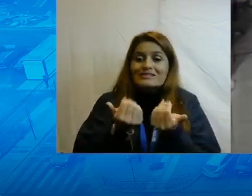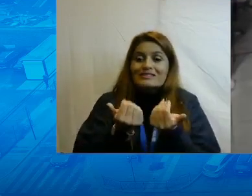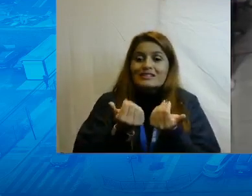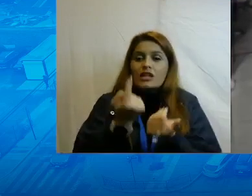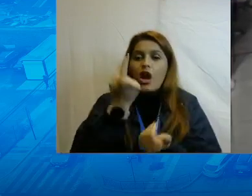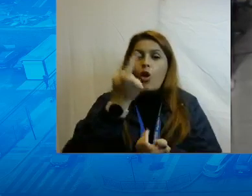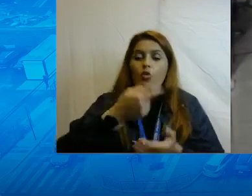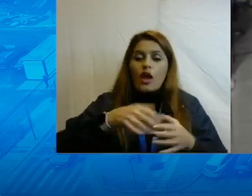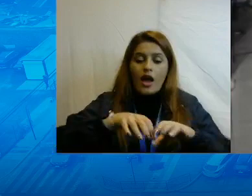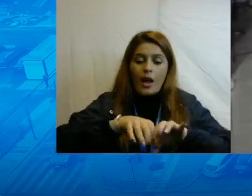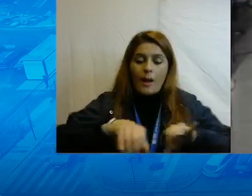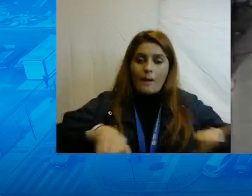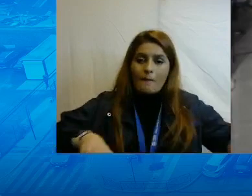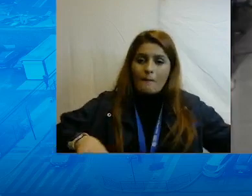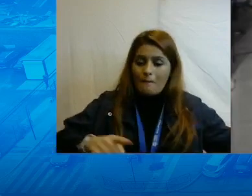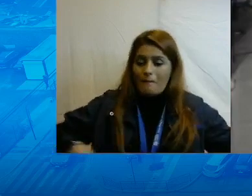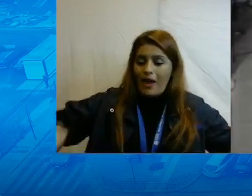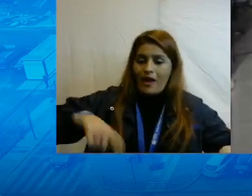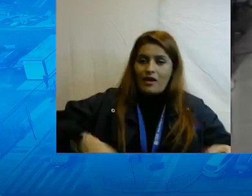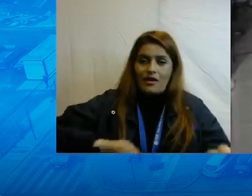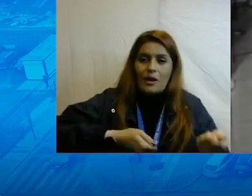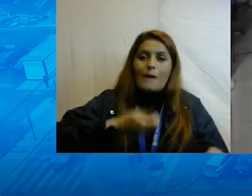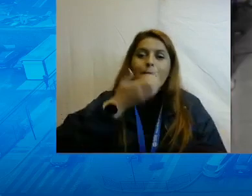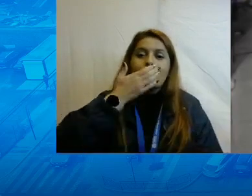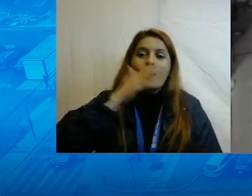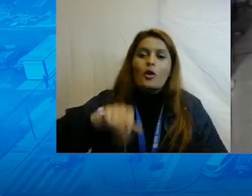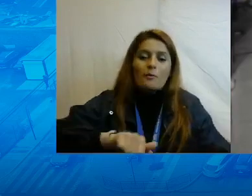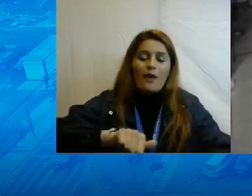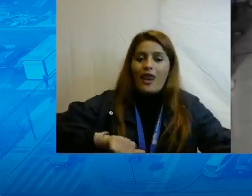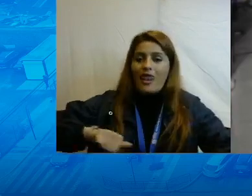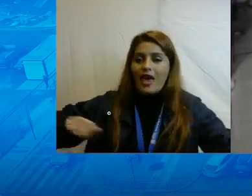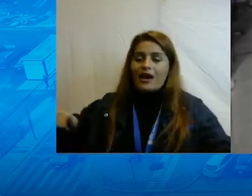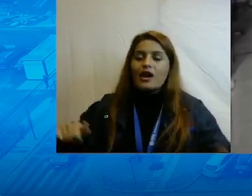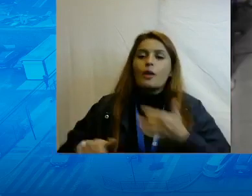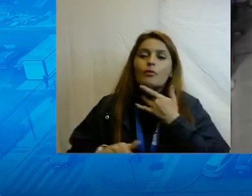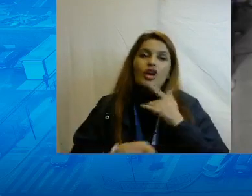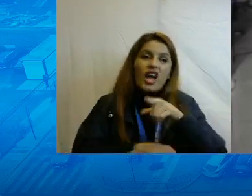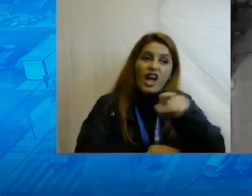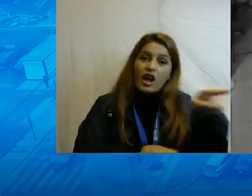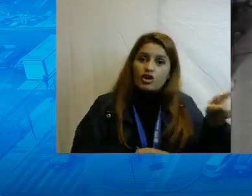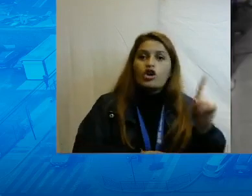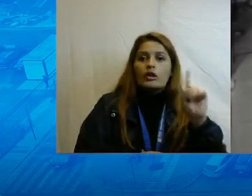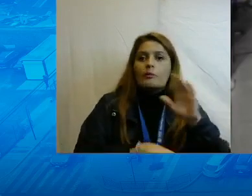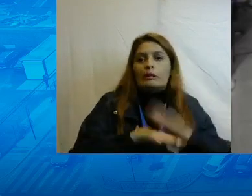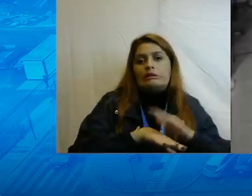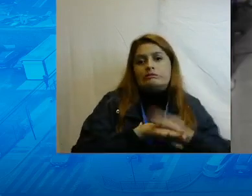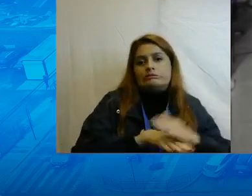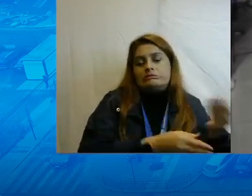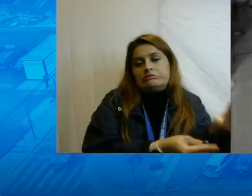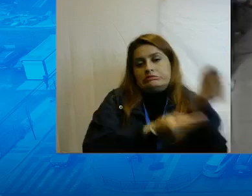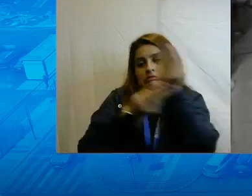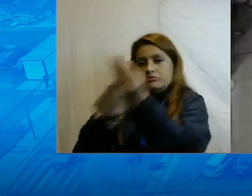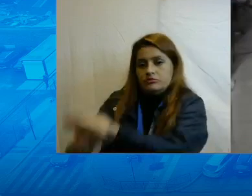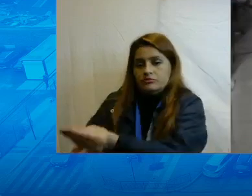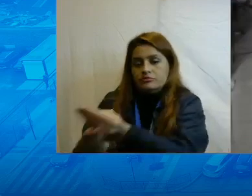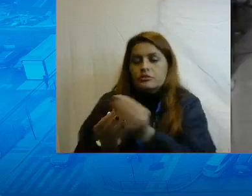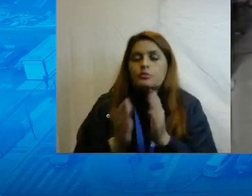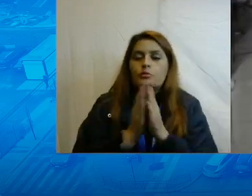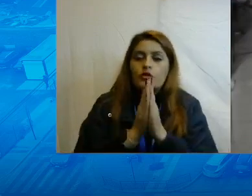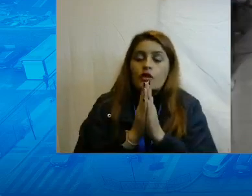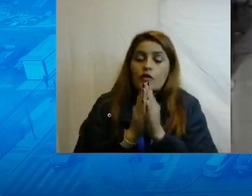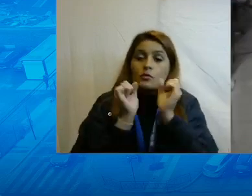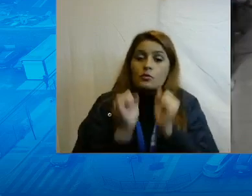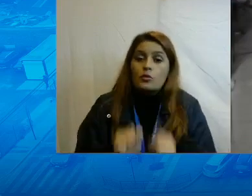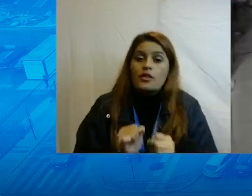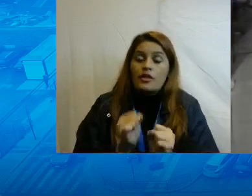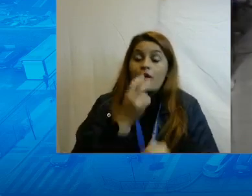una manguera de mejor calidad o más extensa, porque ellos le han tenido que prestar algunos elementos ahí. Así que si es posible, alcaldesa,